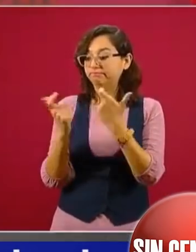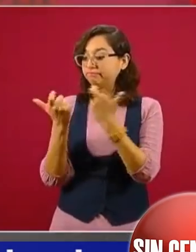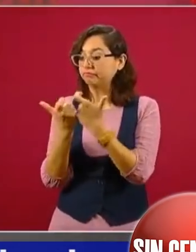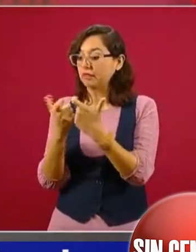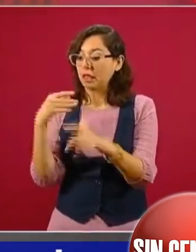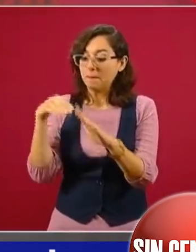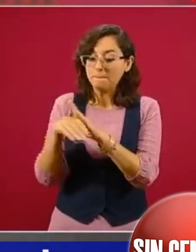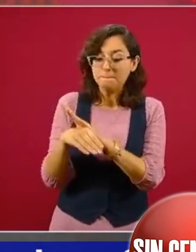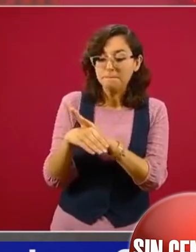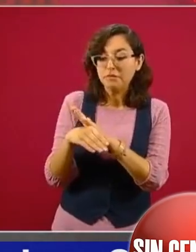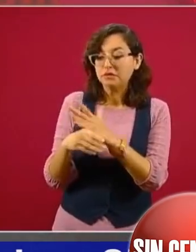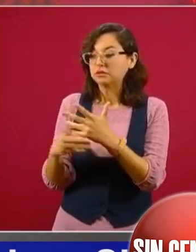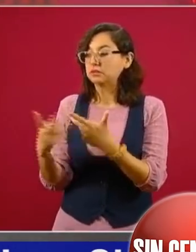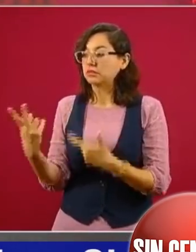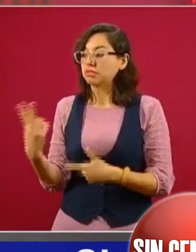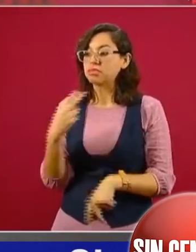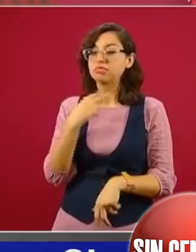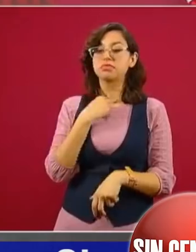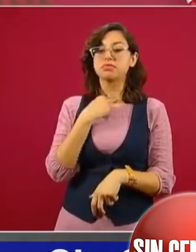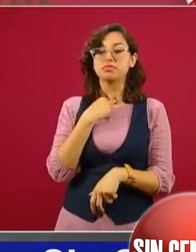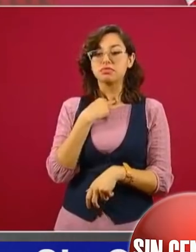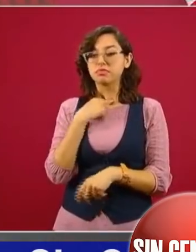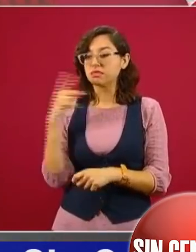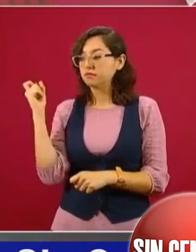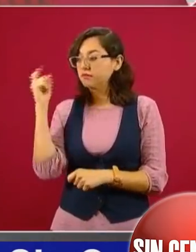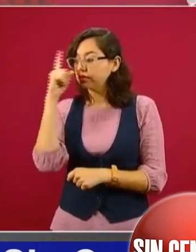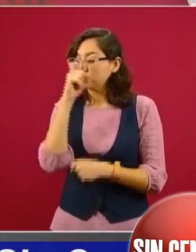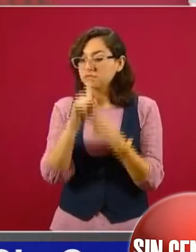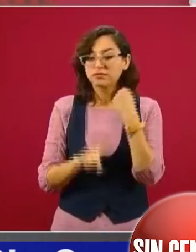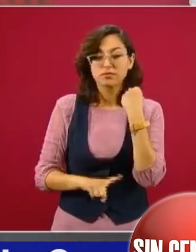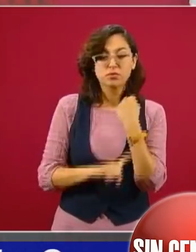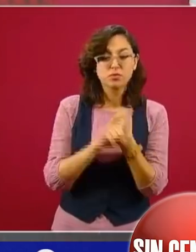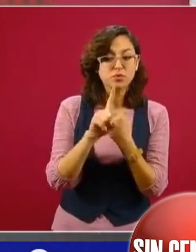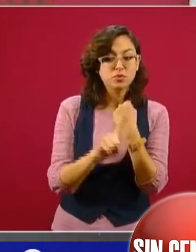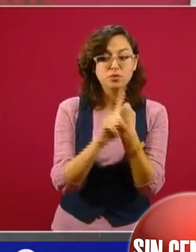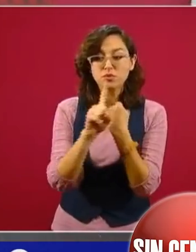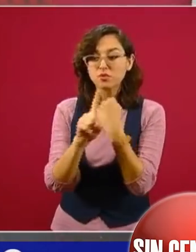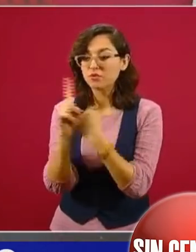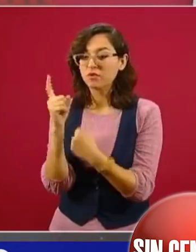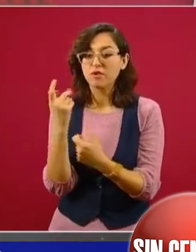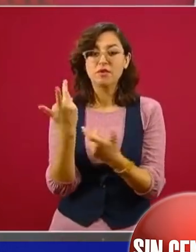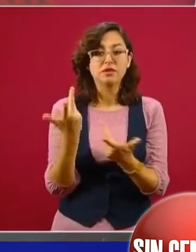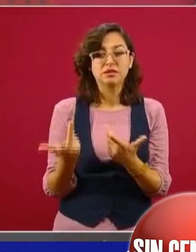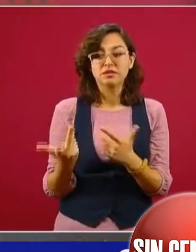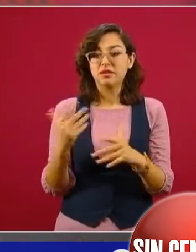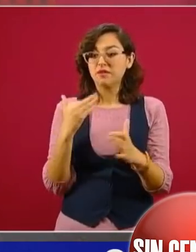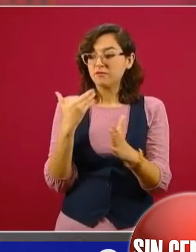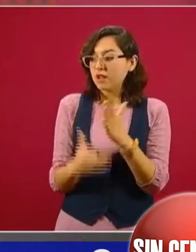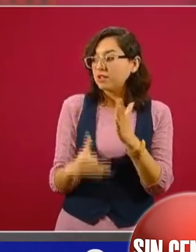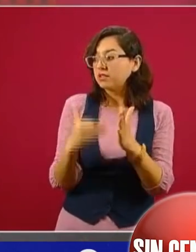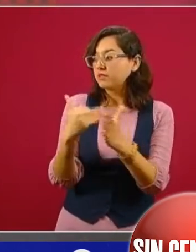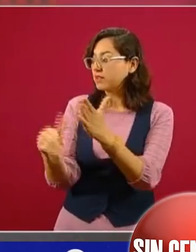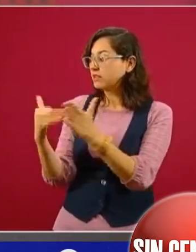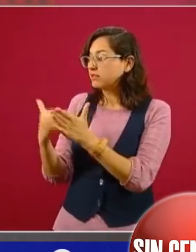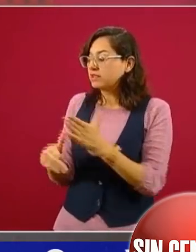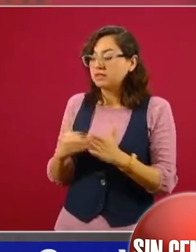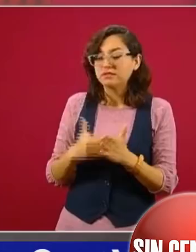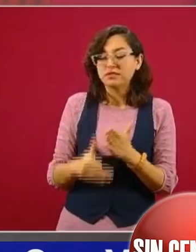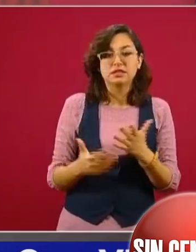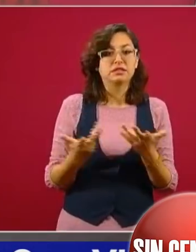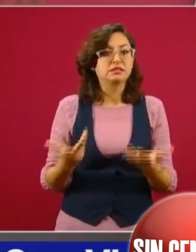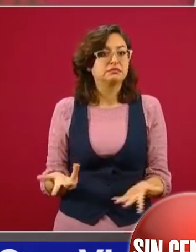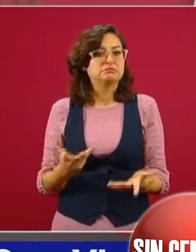o empieza a haber problemas por la falta de movilidad, por